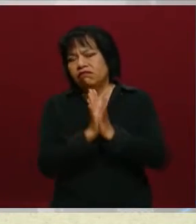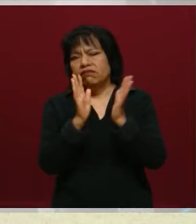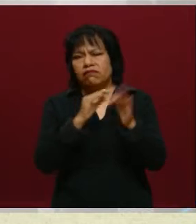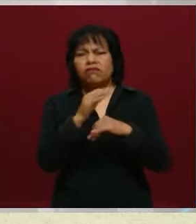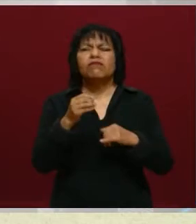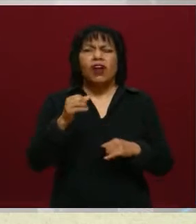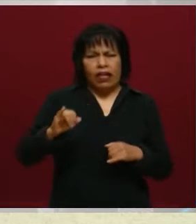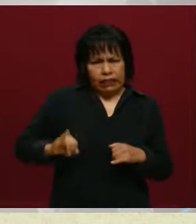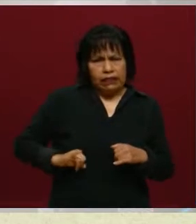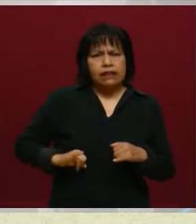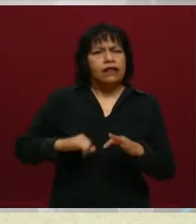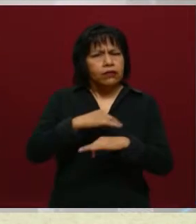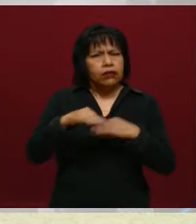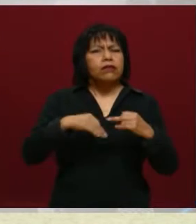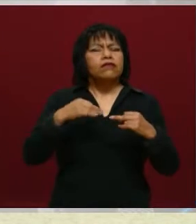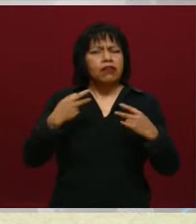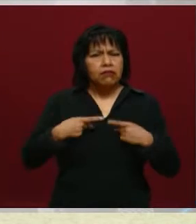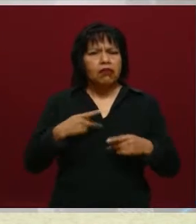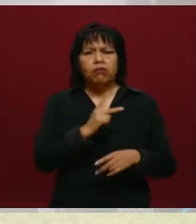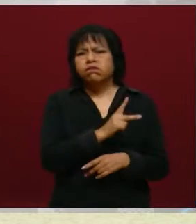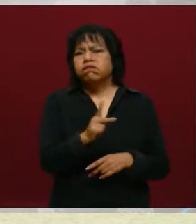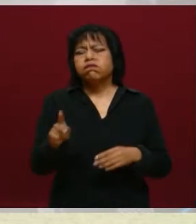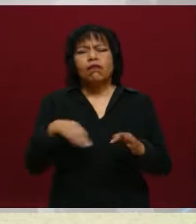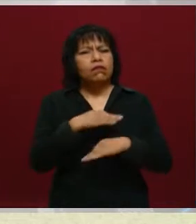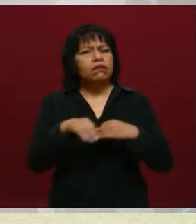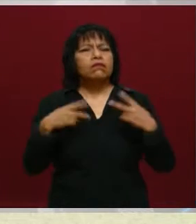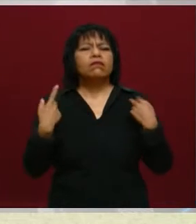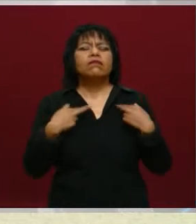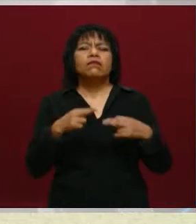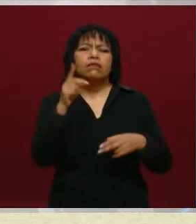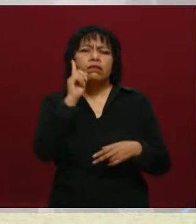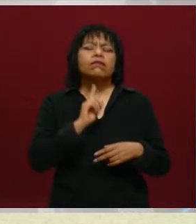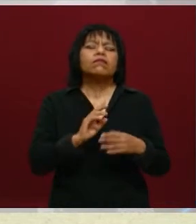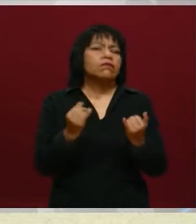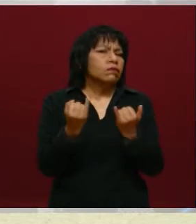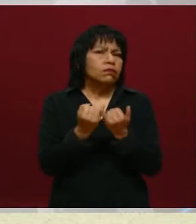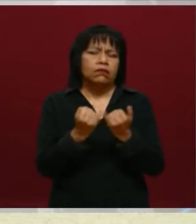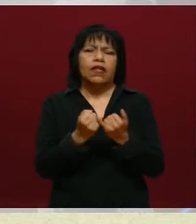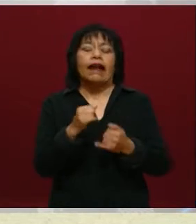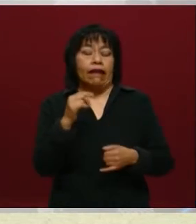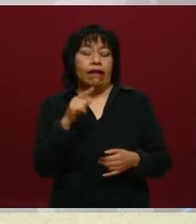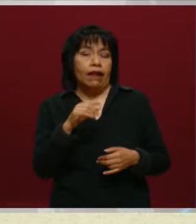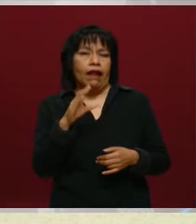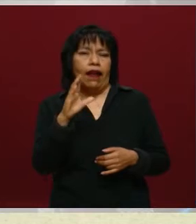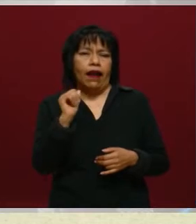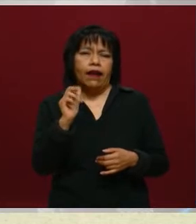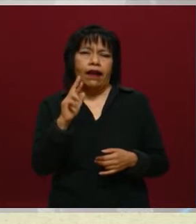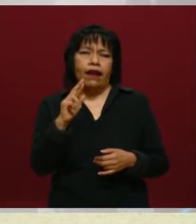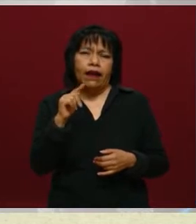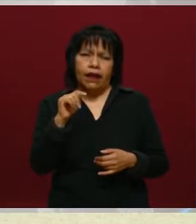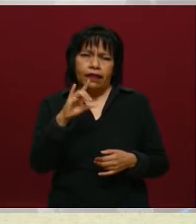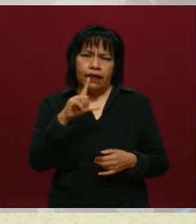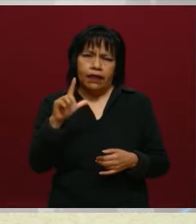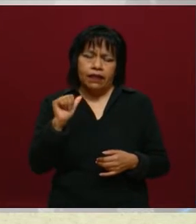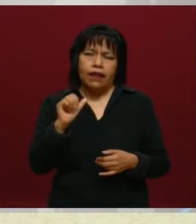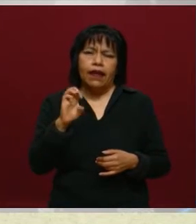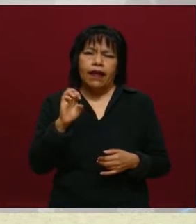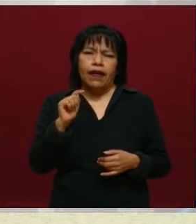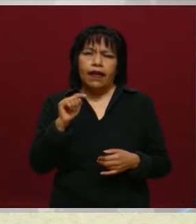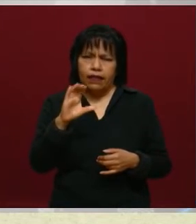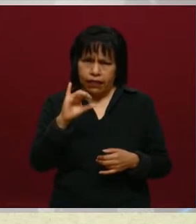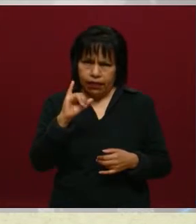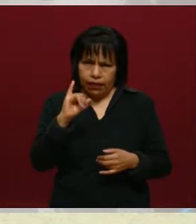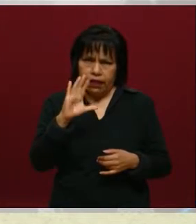interés con mucho interés de los maestros y las maestras fíjate que la cartilla ética del cual esté nuria te